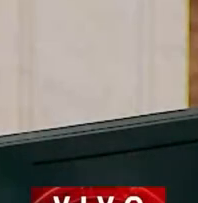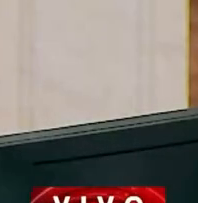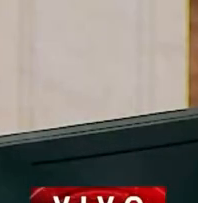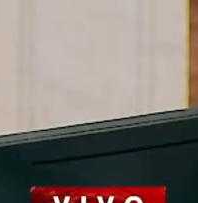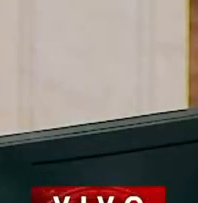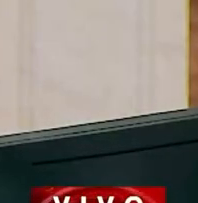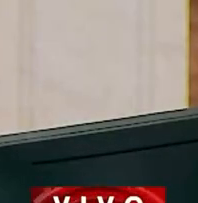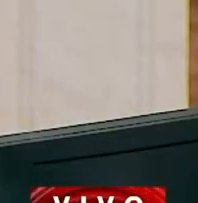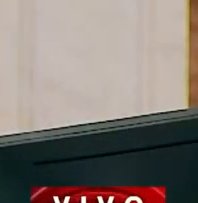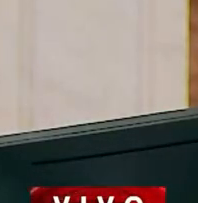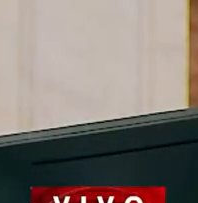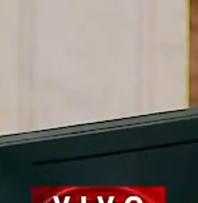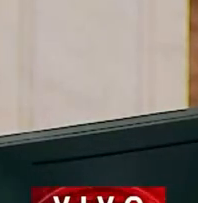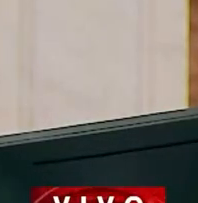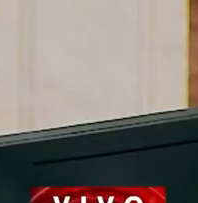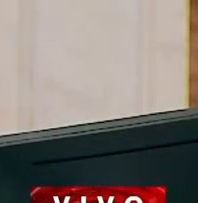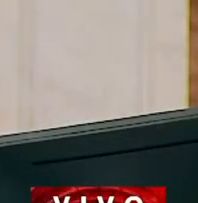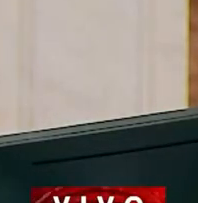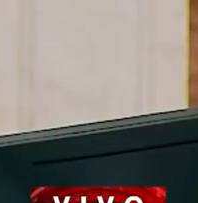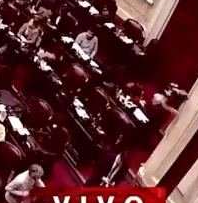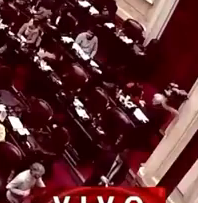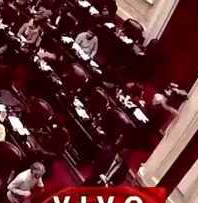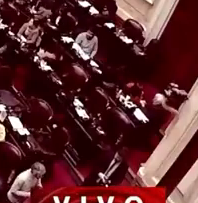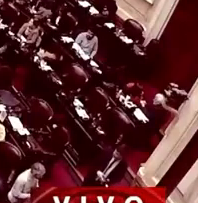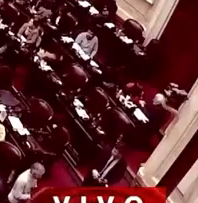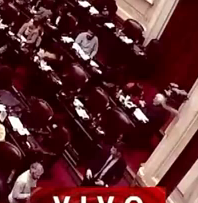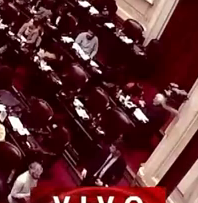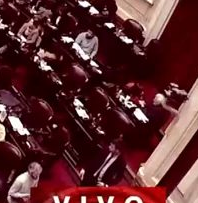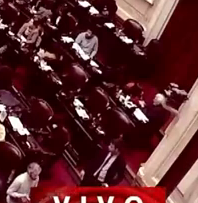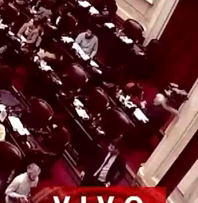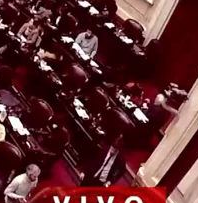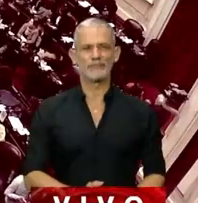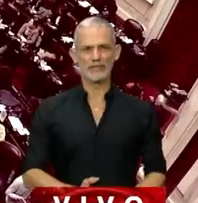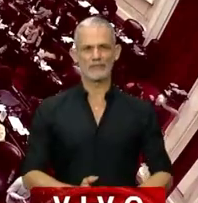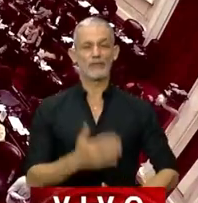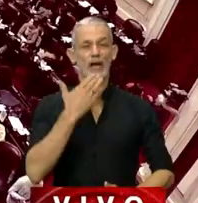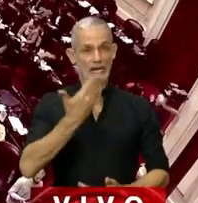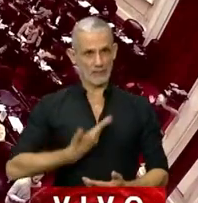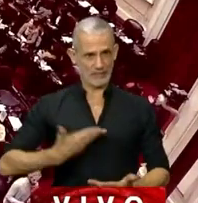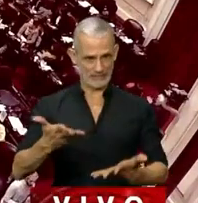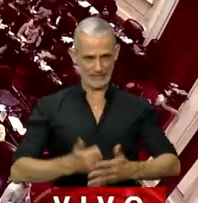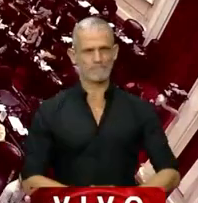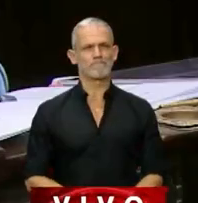Tiene la palabra el diputado del bloque Avanza Libertad, José Luis Espert. Gracias, señor presidente.